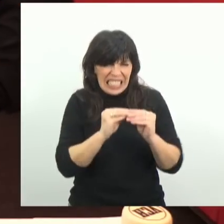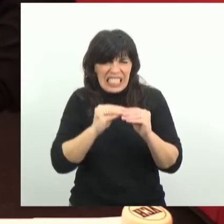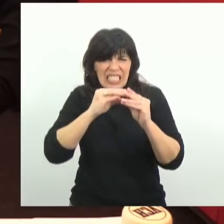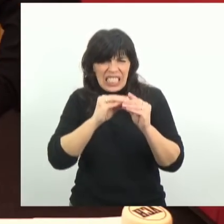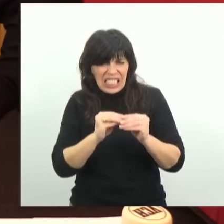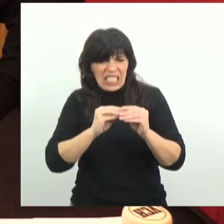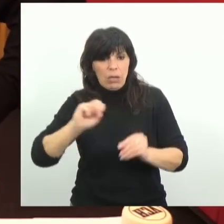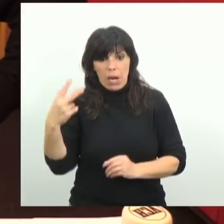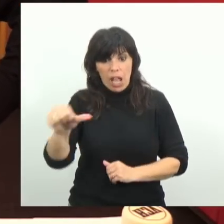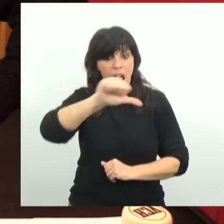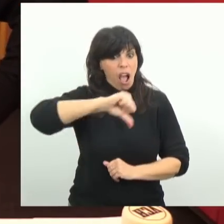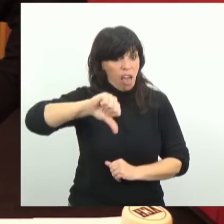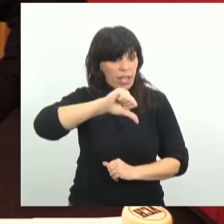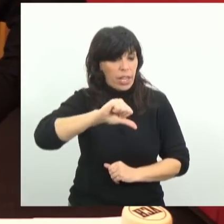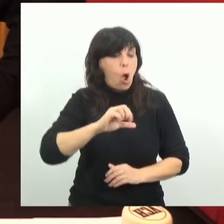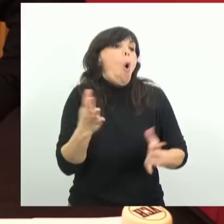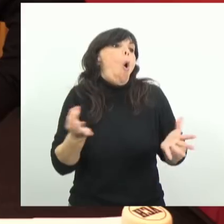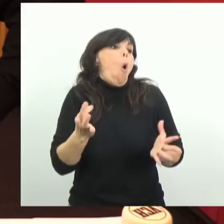como el vino.